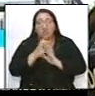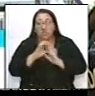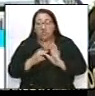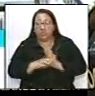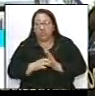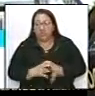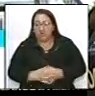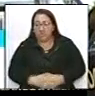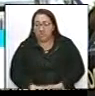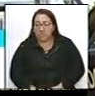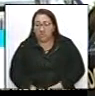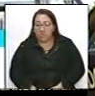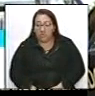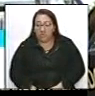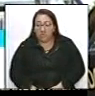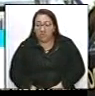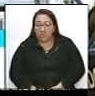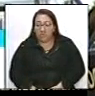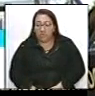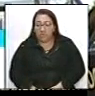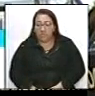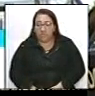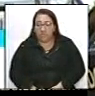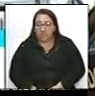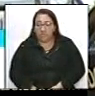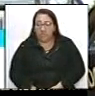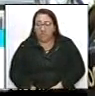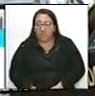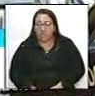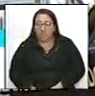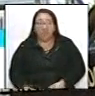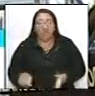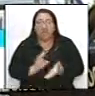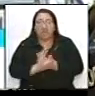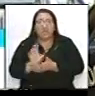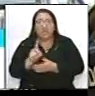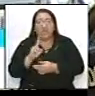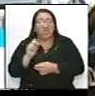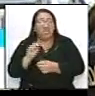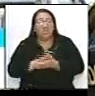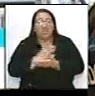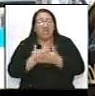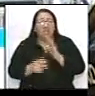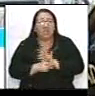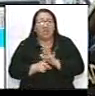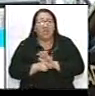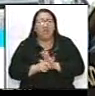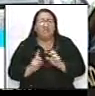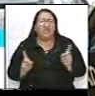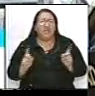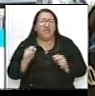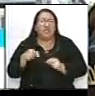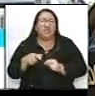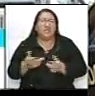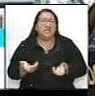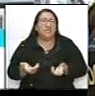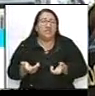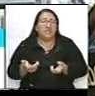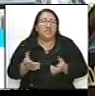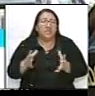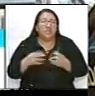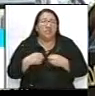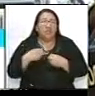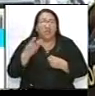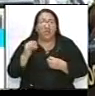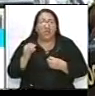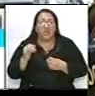Constitucionales no va a rechazar de plano porque el accionante no tiene legitimidad. Pero eso es adoptar una